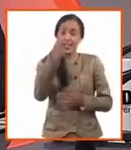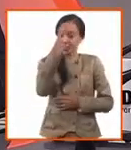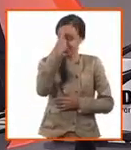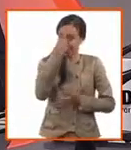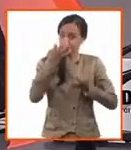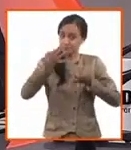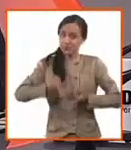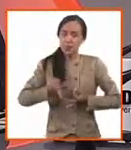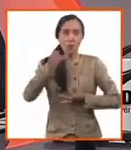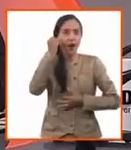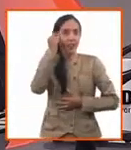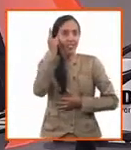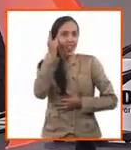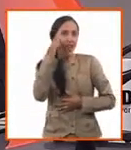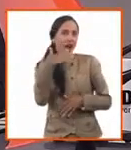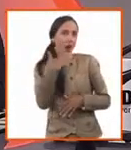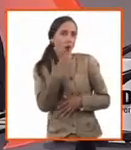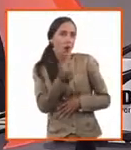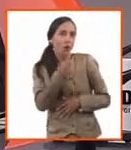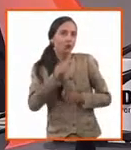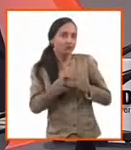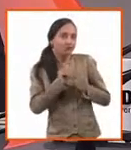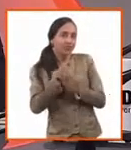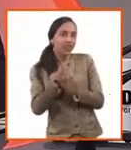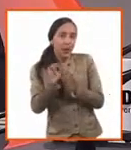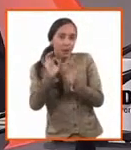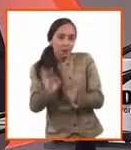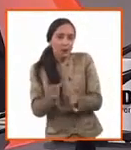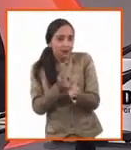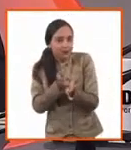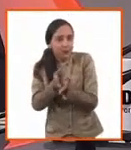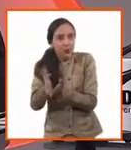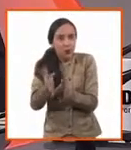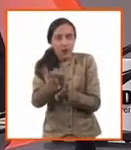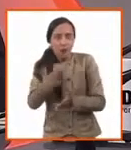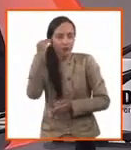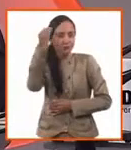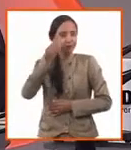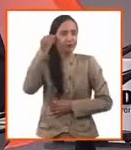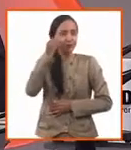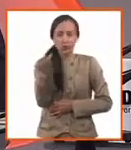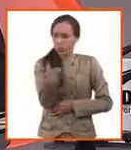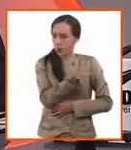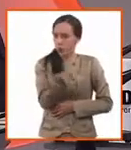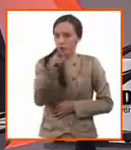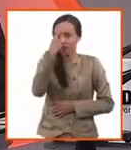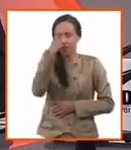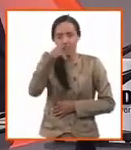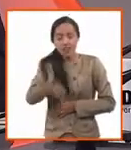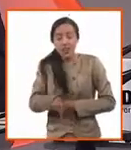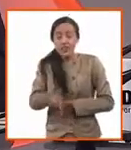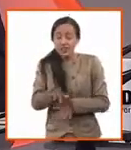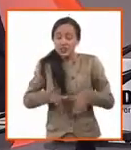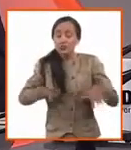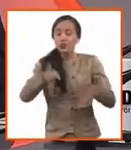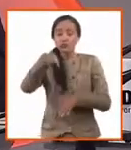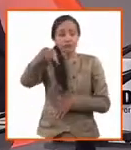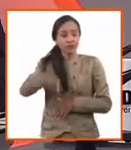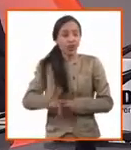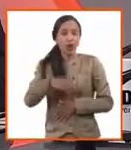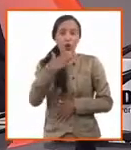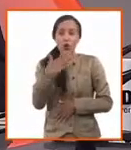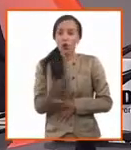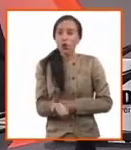sus ideas y cómo seguirlas viendo, interpretando, reinterpretando, llevándola también a nuestra realidad o bebiendo de